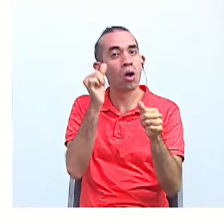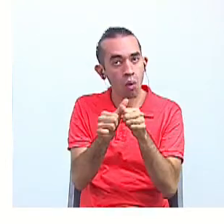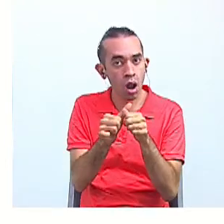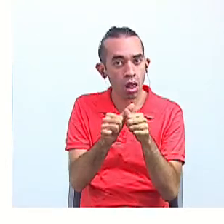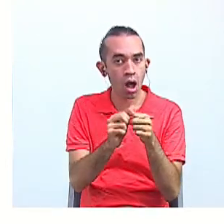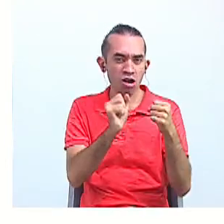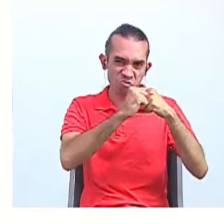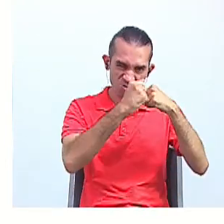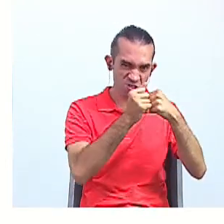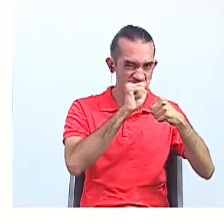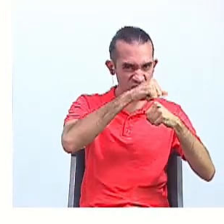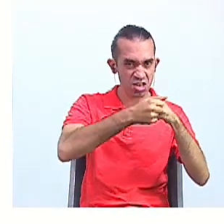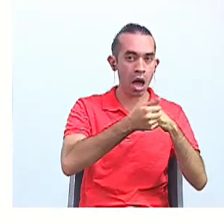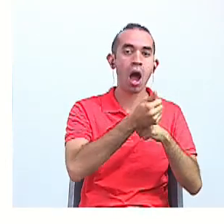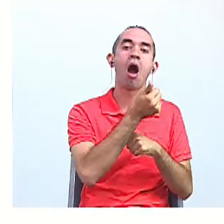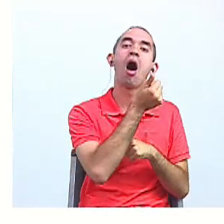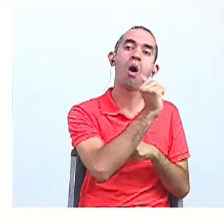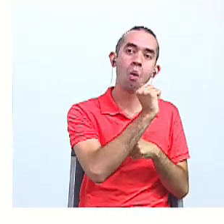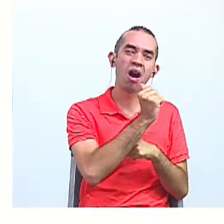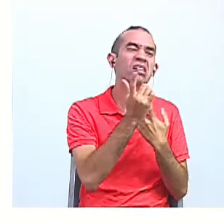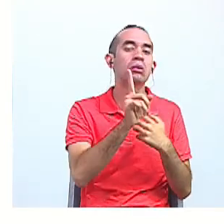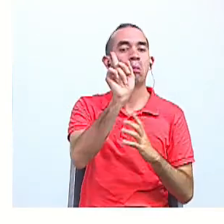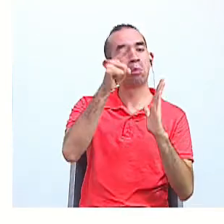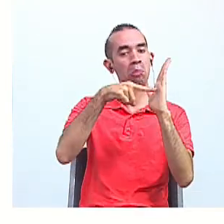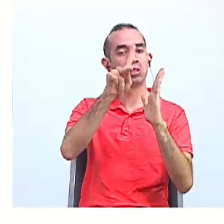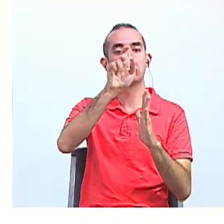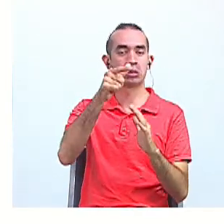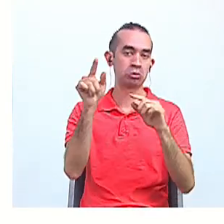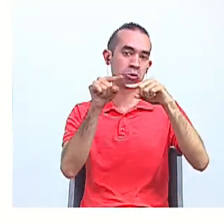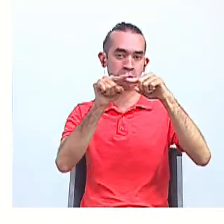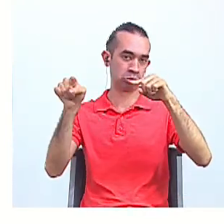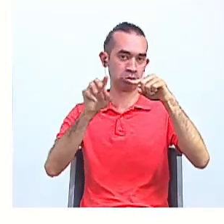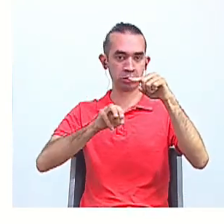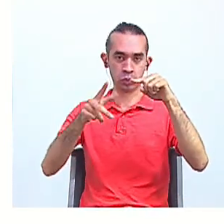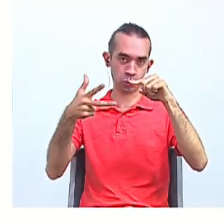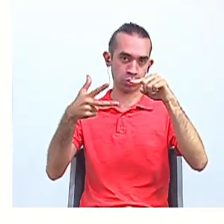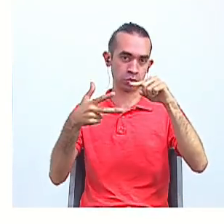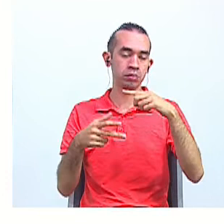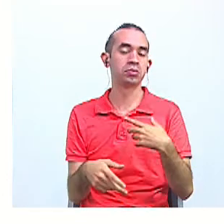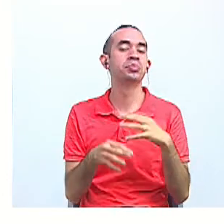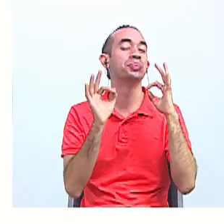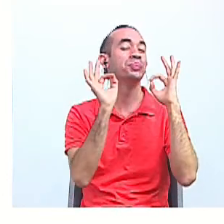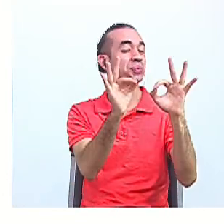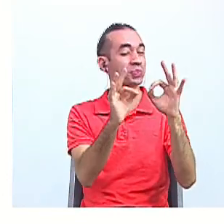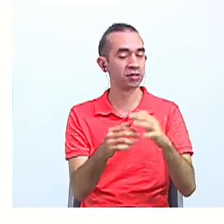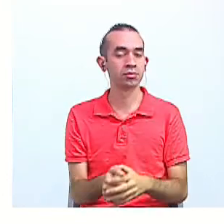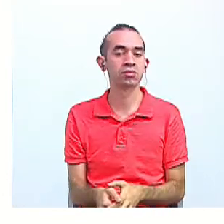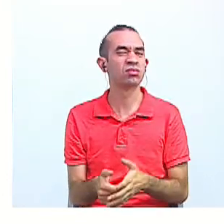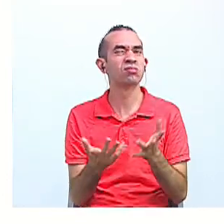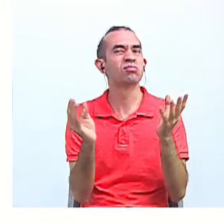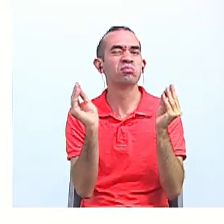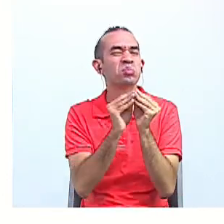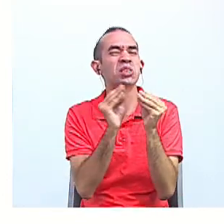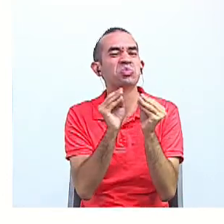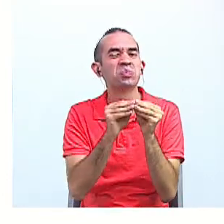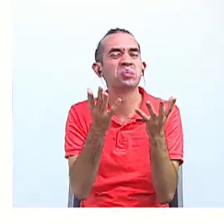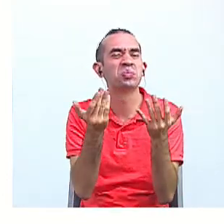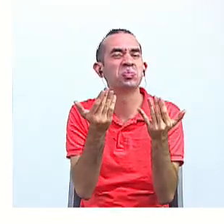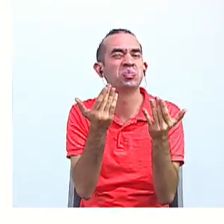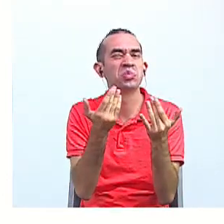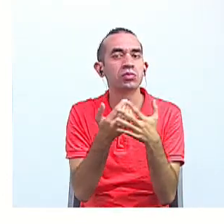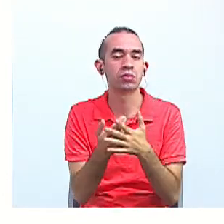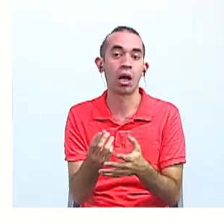la densidad del agua en promedio es de 1000 kilogramos por metro cúbico. Muy bien, ¿qué otro dato necesitamos?